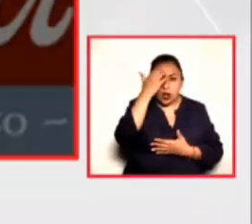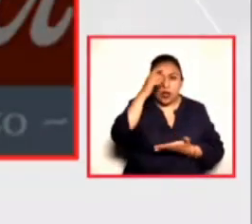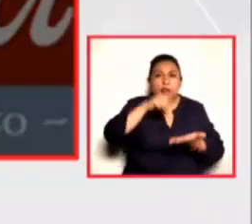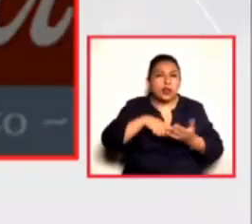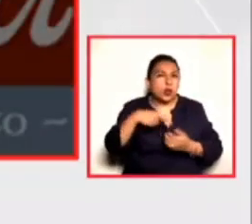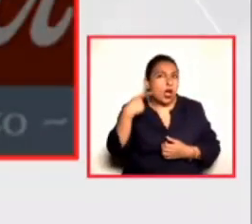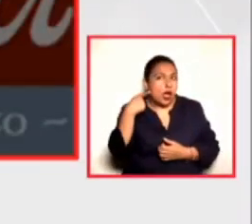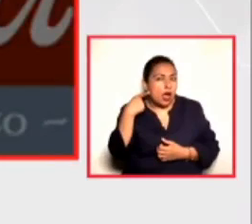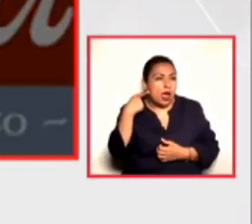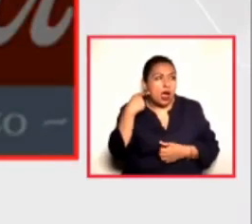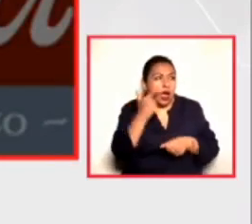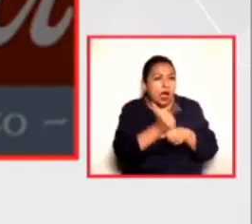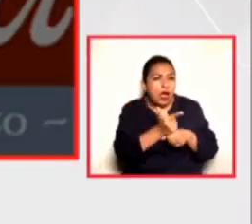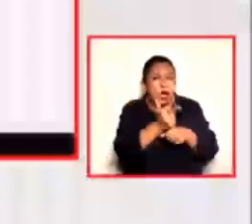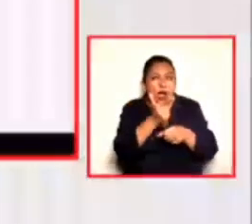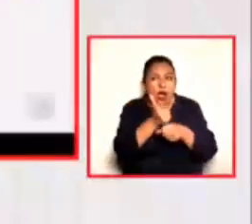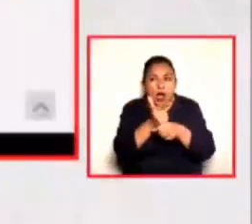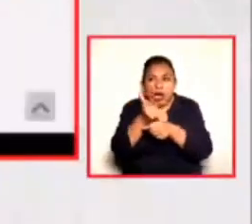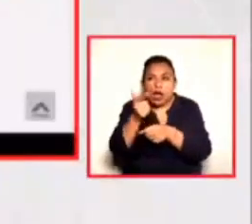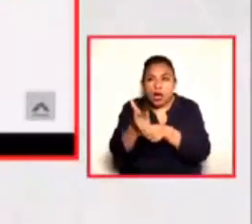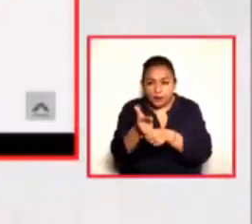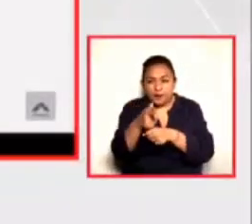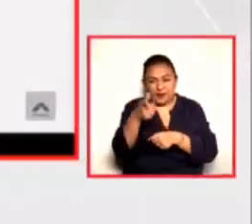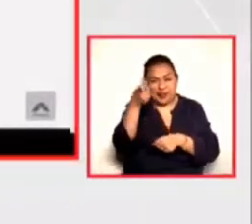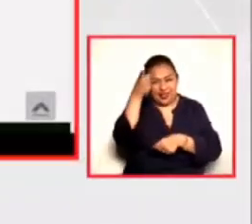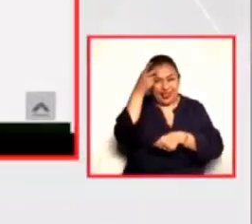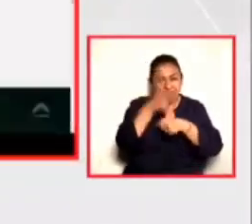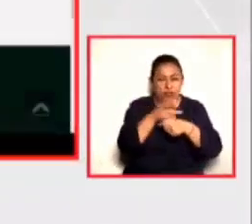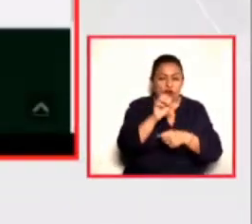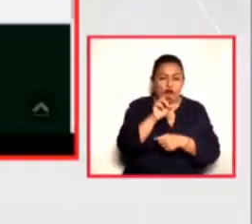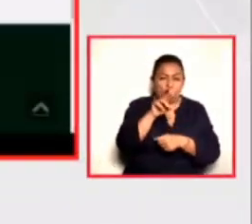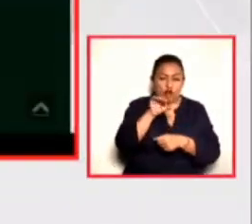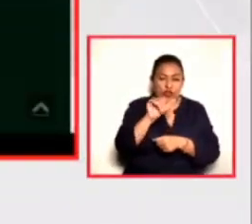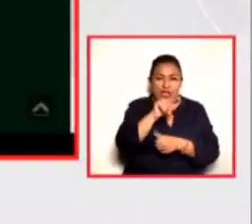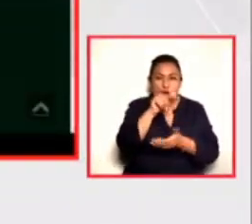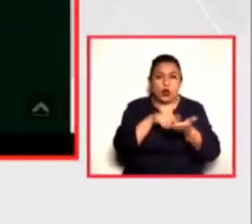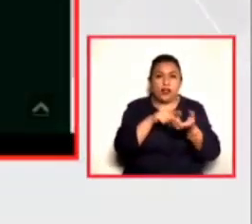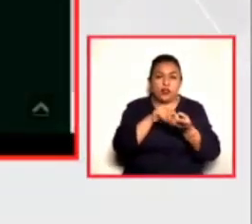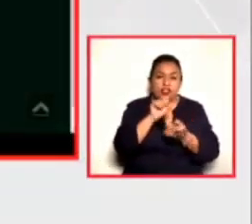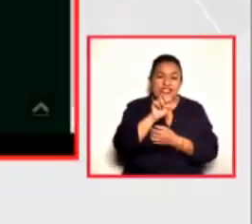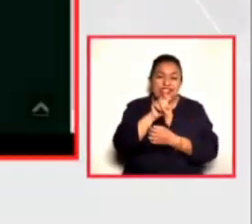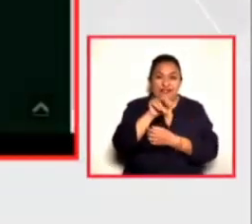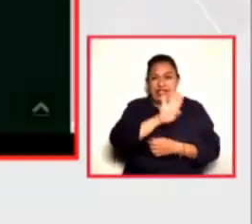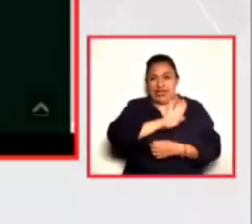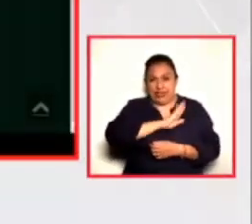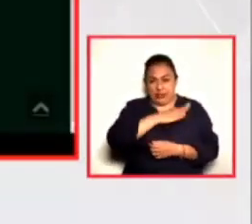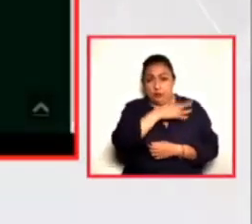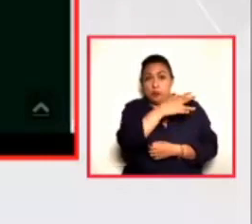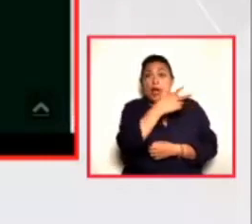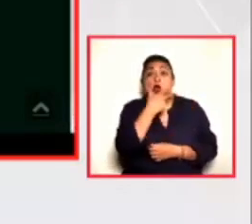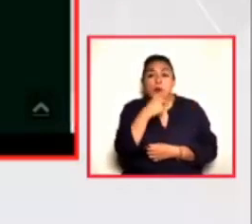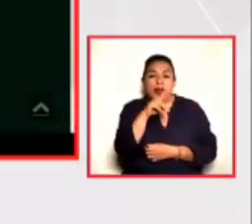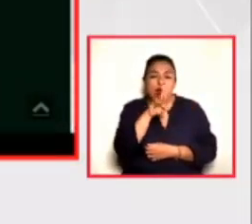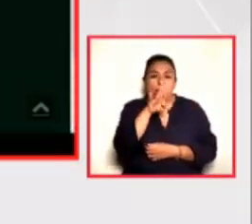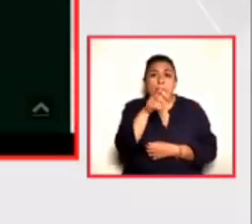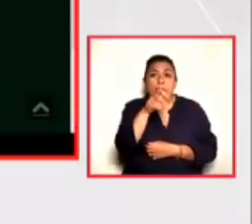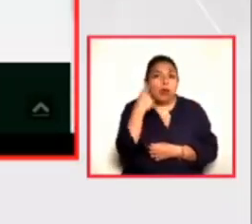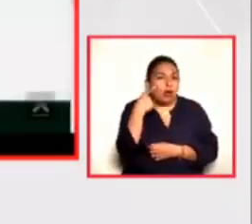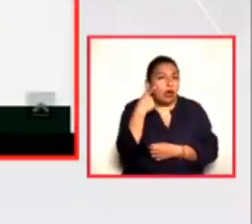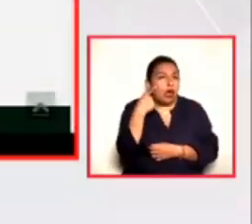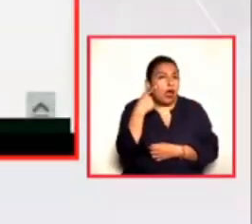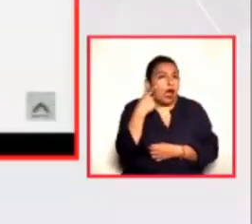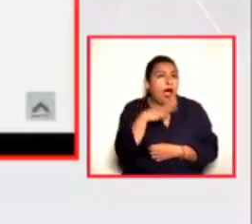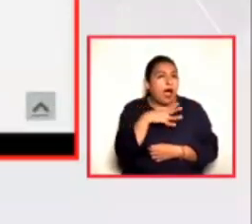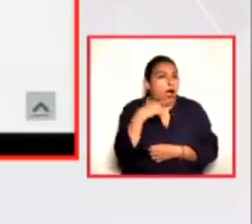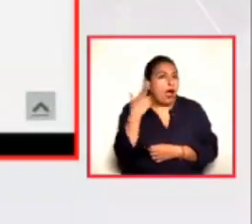que en ella se generan? El director de la Fonoteca de Sevilla, España, Rubén Barroso, registra el audio de su ciudad para invitar a la reflexión sobre